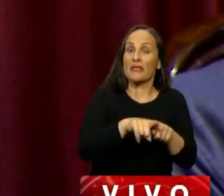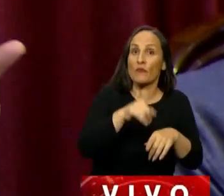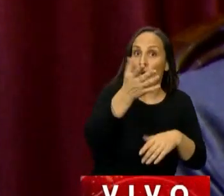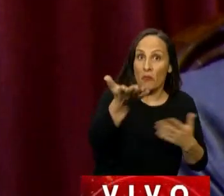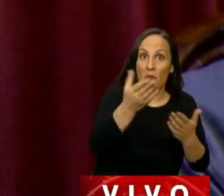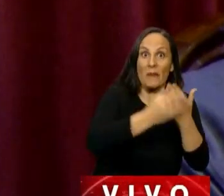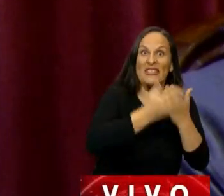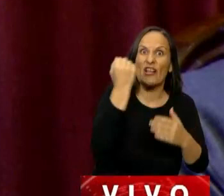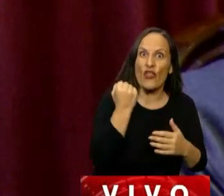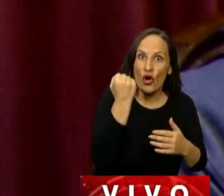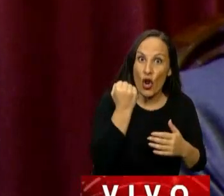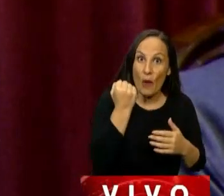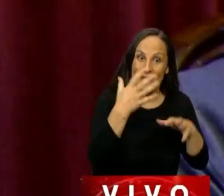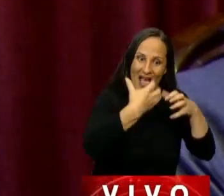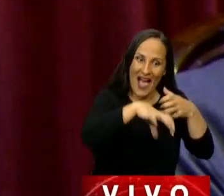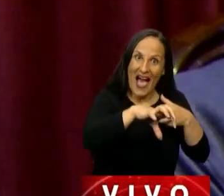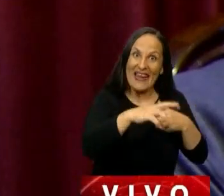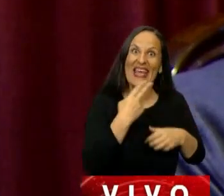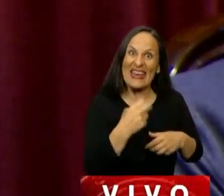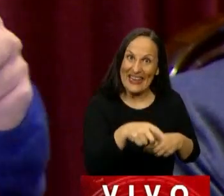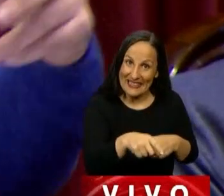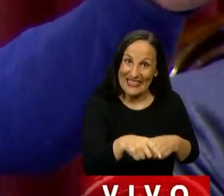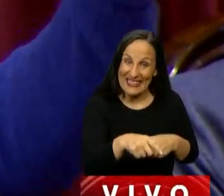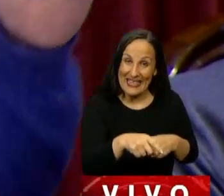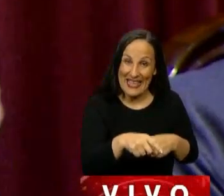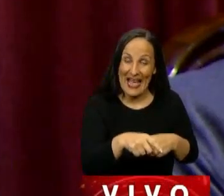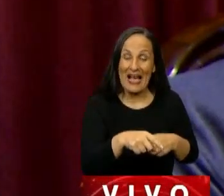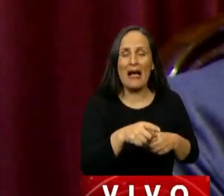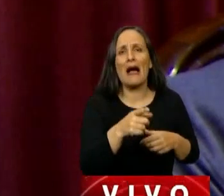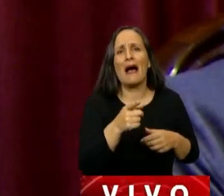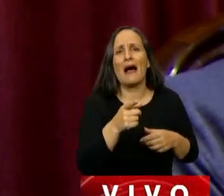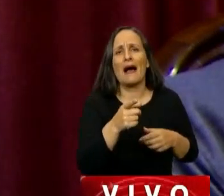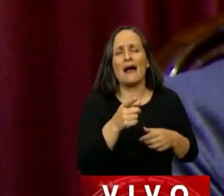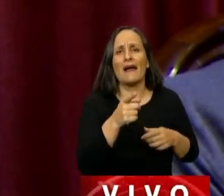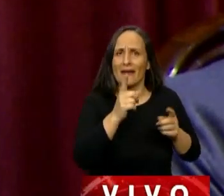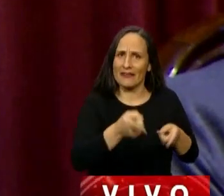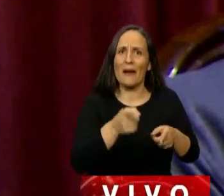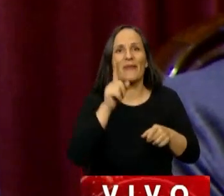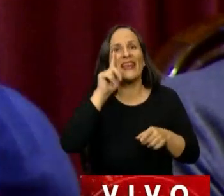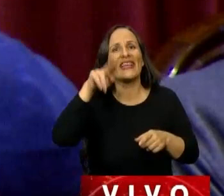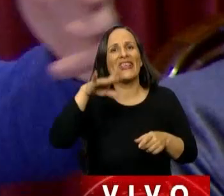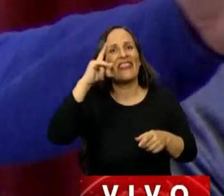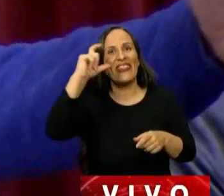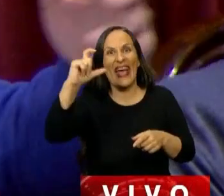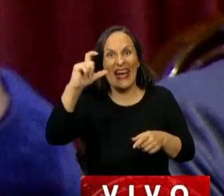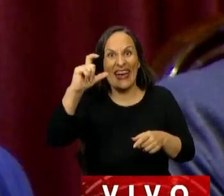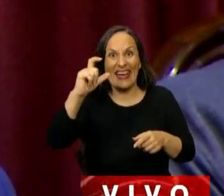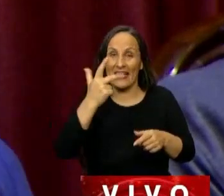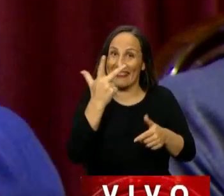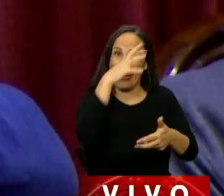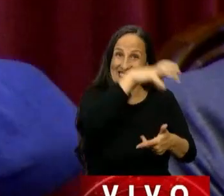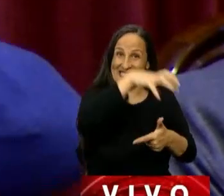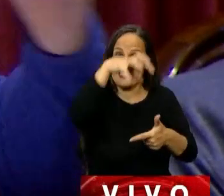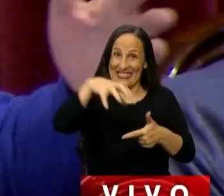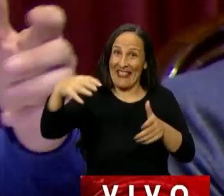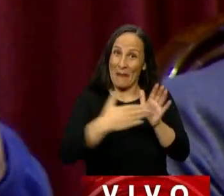¿no? Incluyendo el área de energía, y sumamos al INDEC, bueno, solamente en esas tres